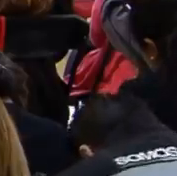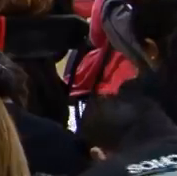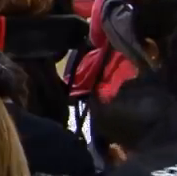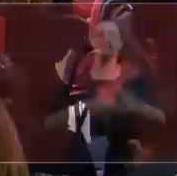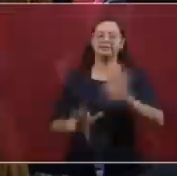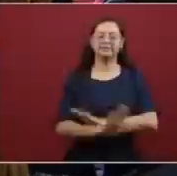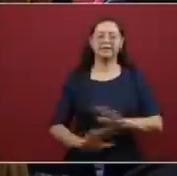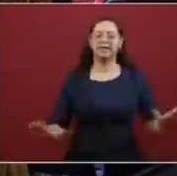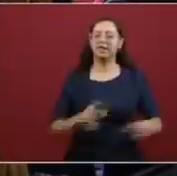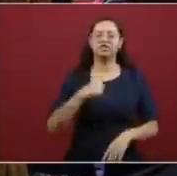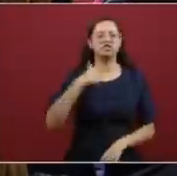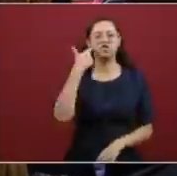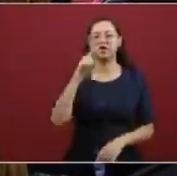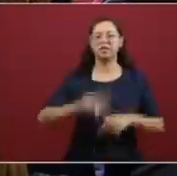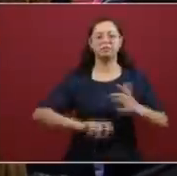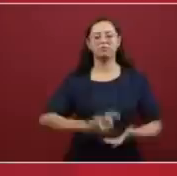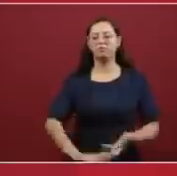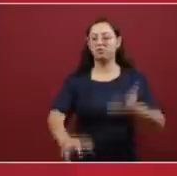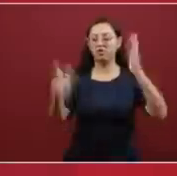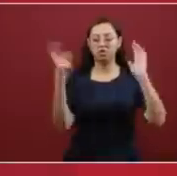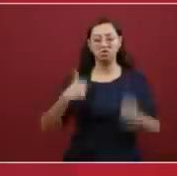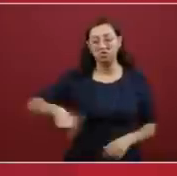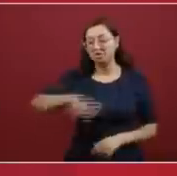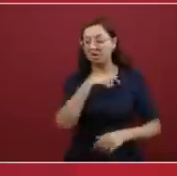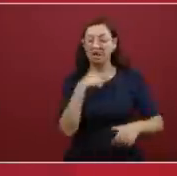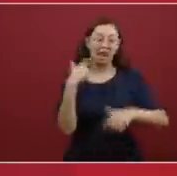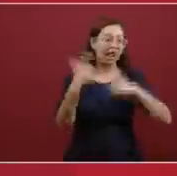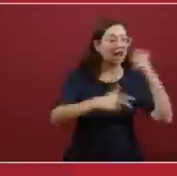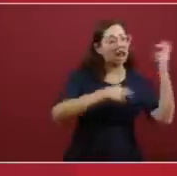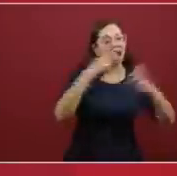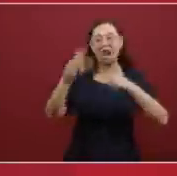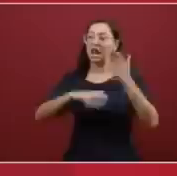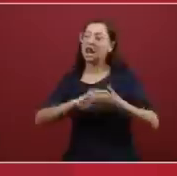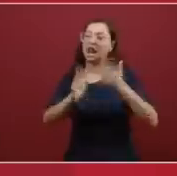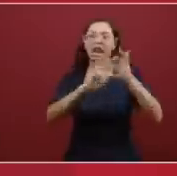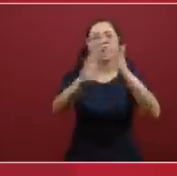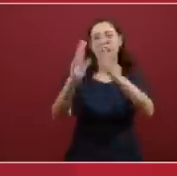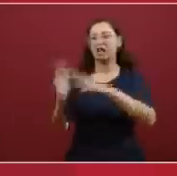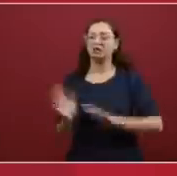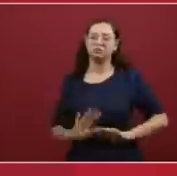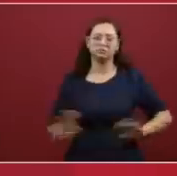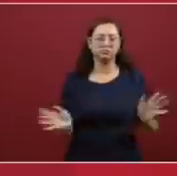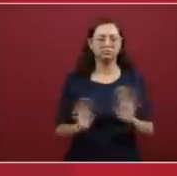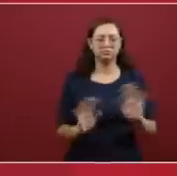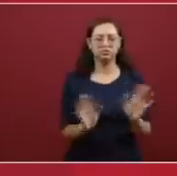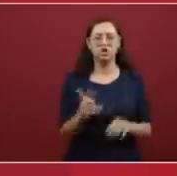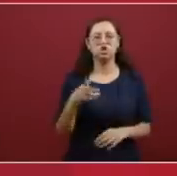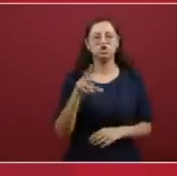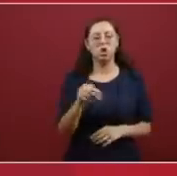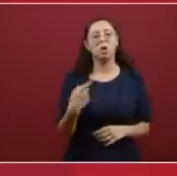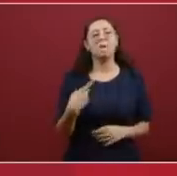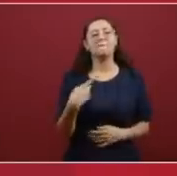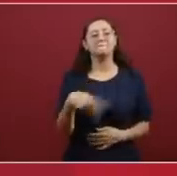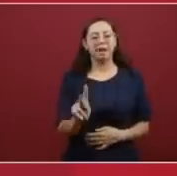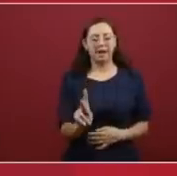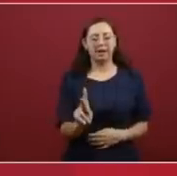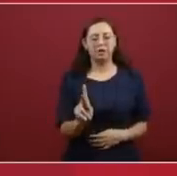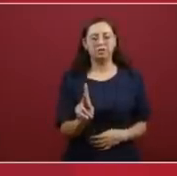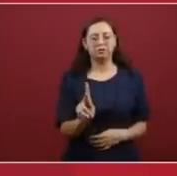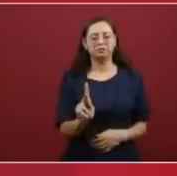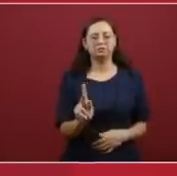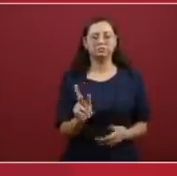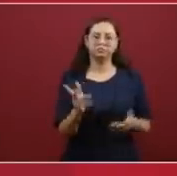escándalos, ¿no? No somos leguleyos, pero es